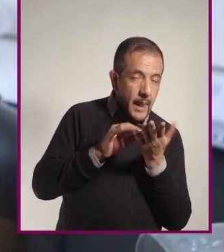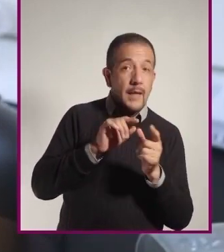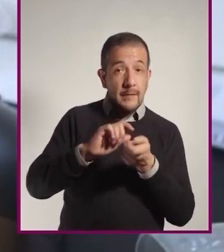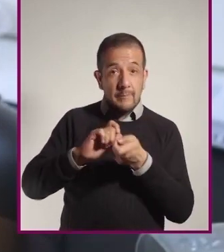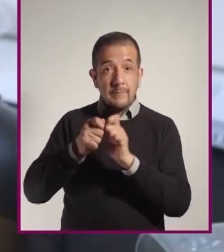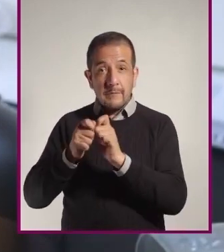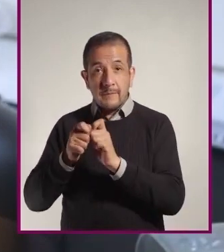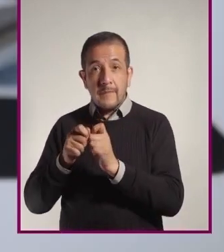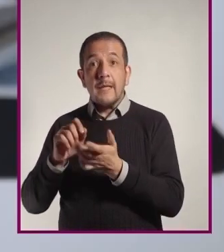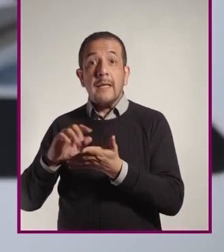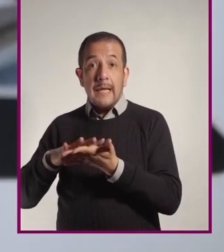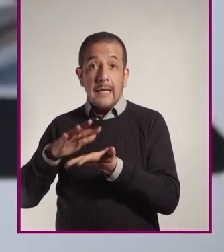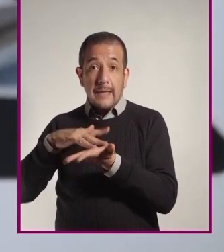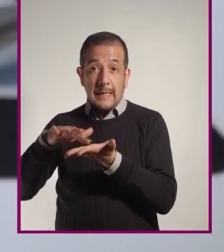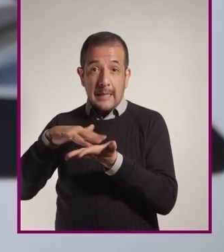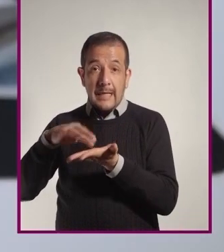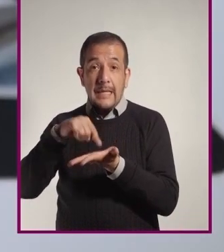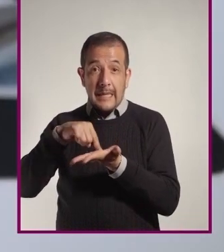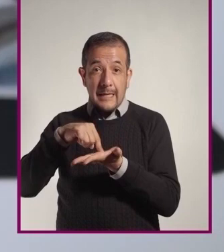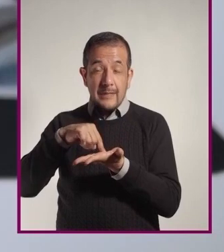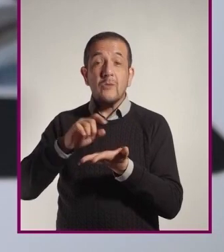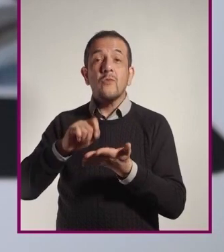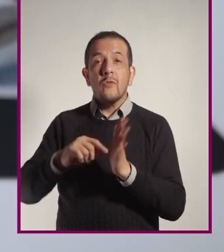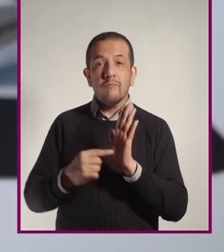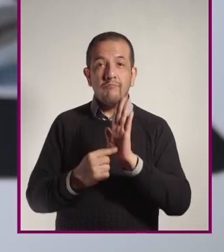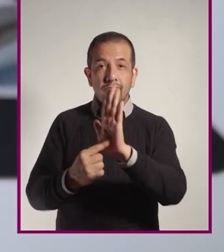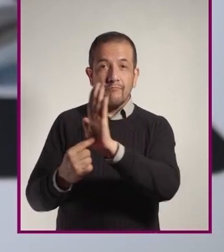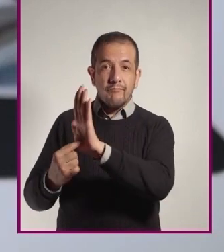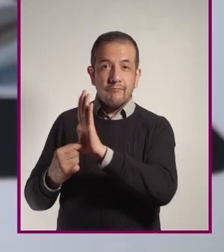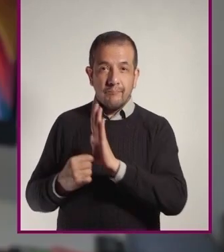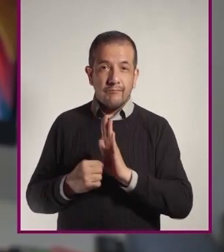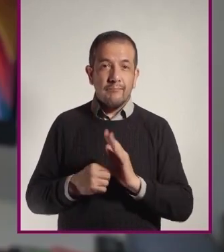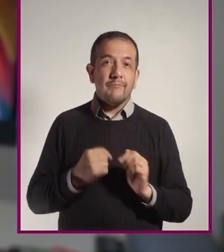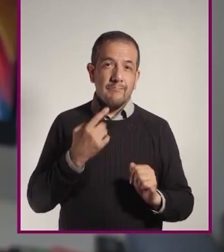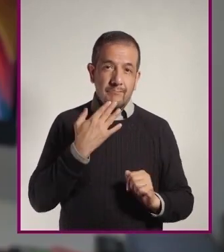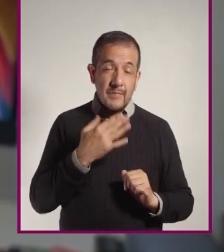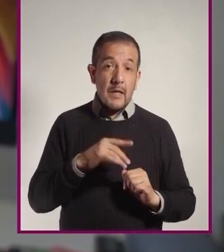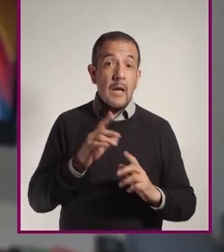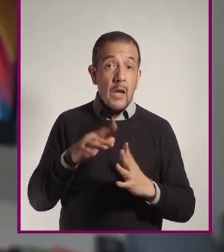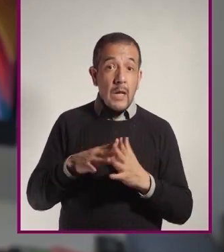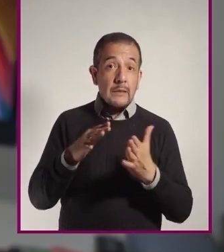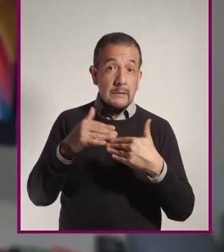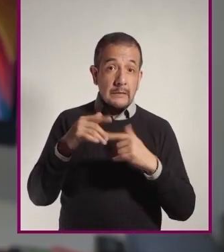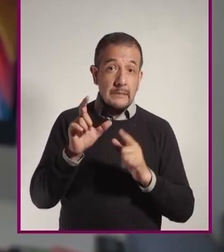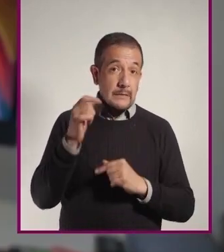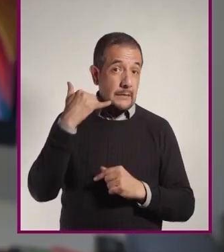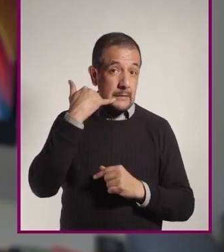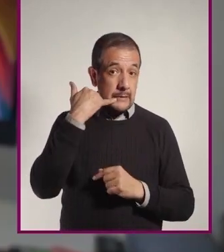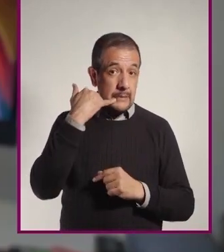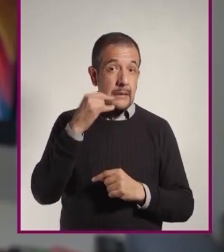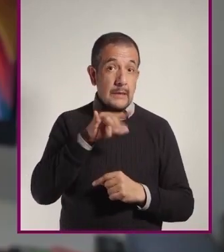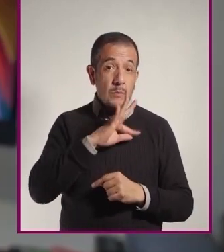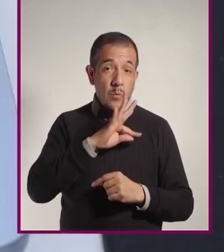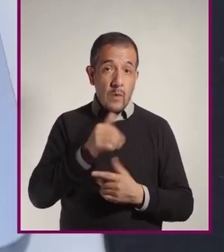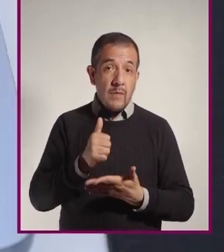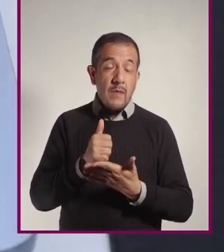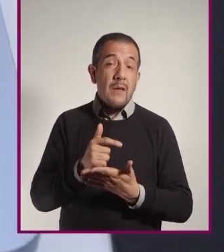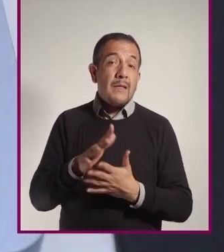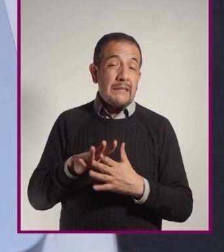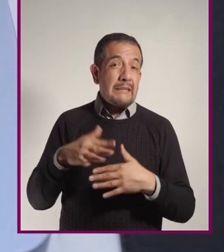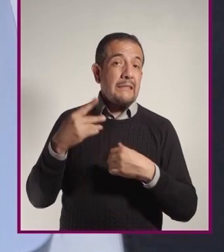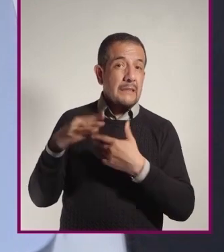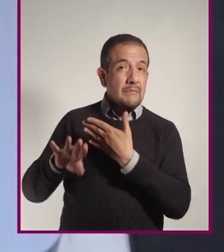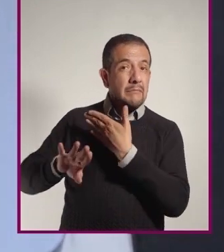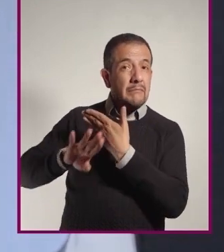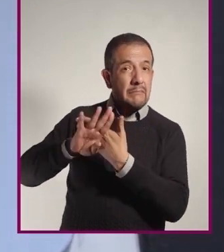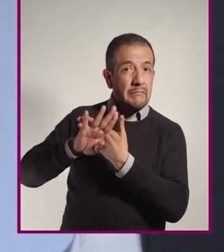en celulares o tabletas o pizarras digitales. Los dispositivos tecnológicos pueden afectar nuestra salud auditiva